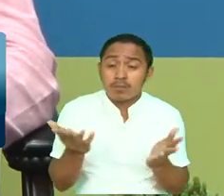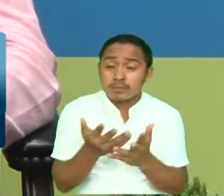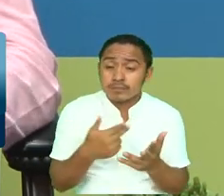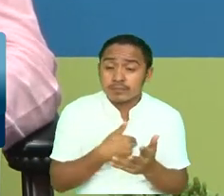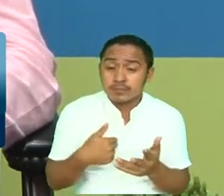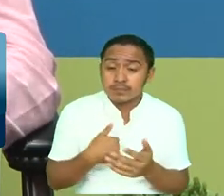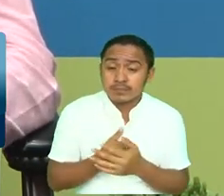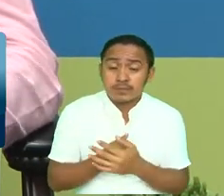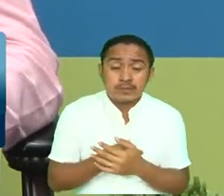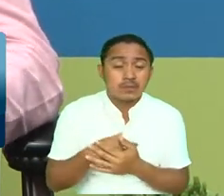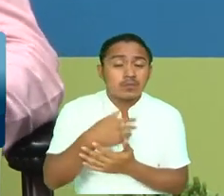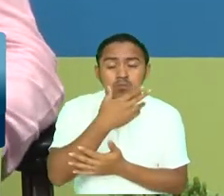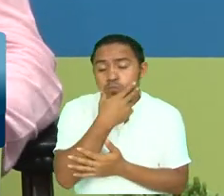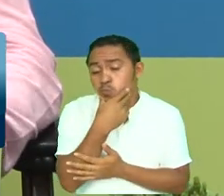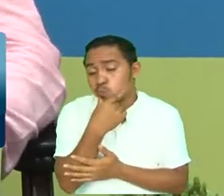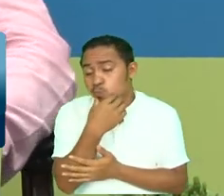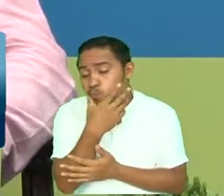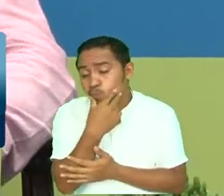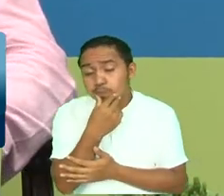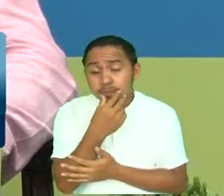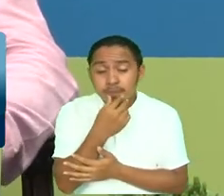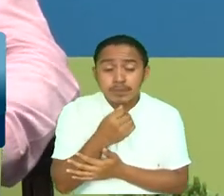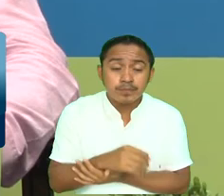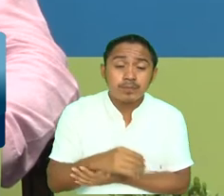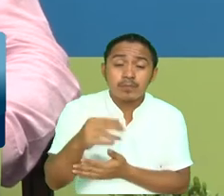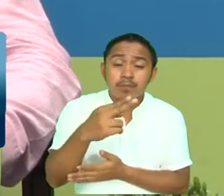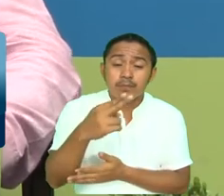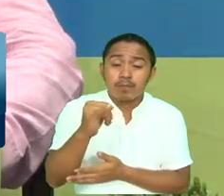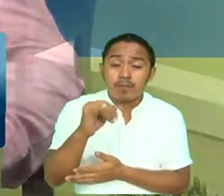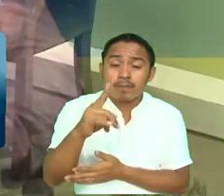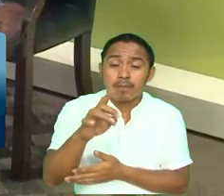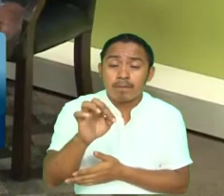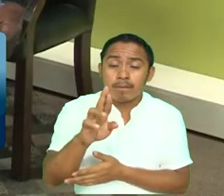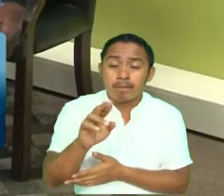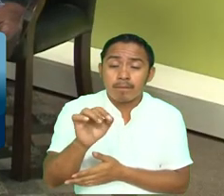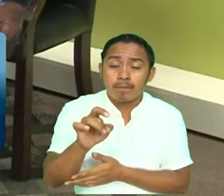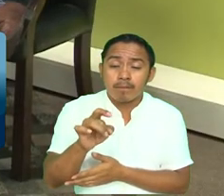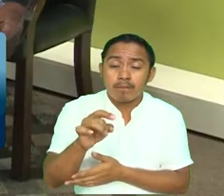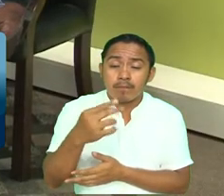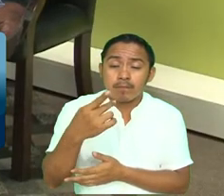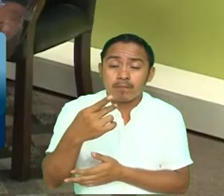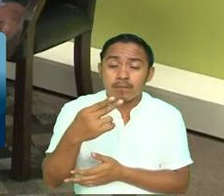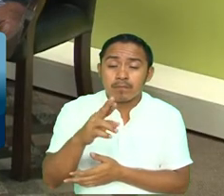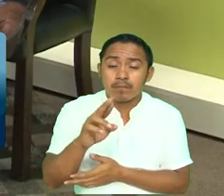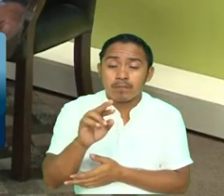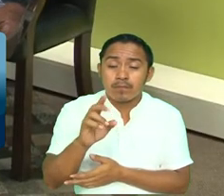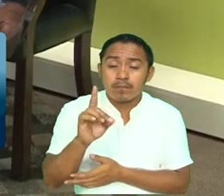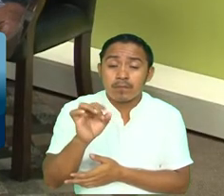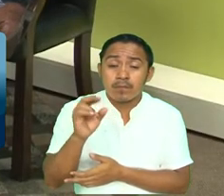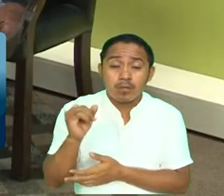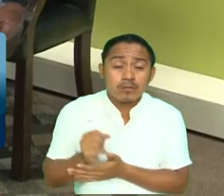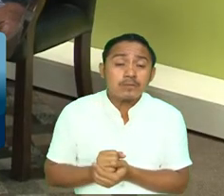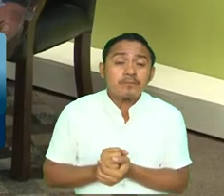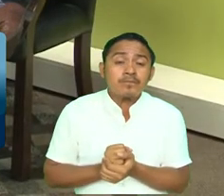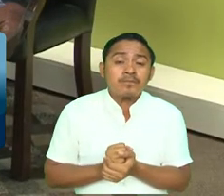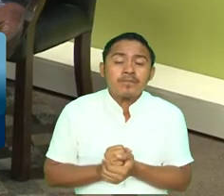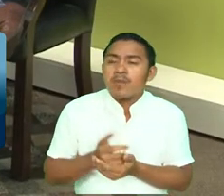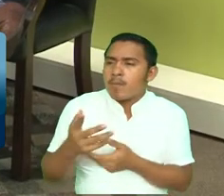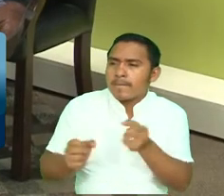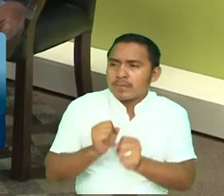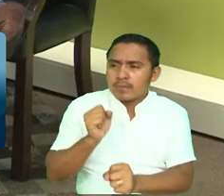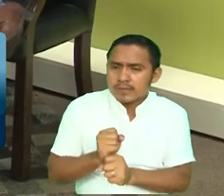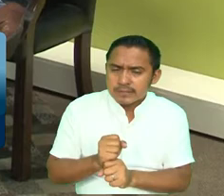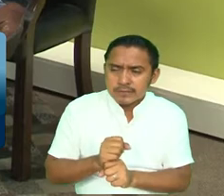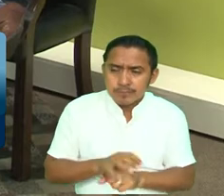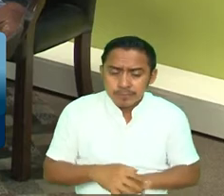una hiperhidrosis o sudoración excesiva. Precisamente yo le quería hacer esa consulta. ¿A qué edad inicia la hiperhidrosis?